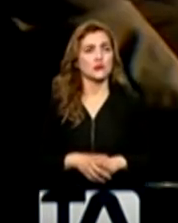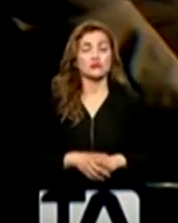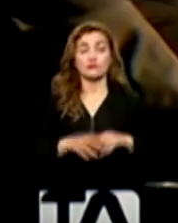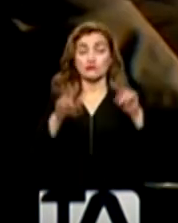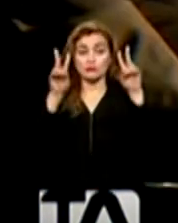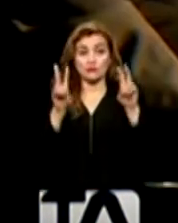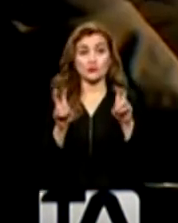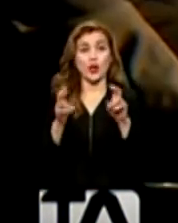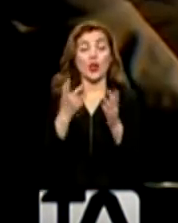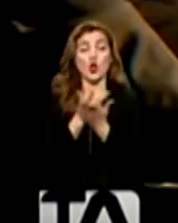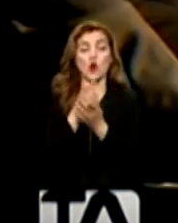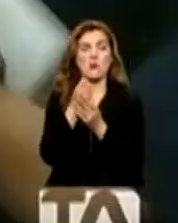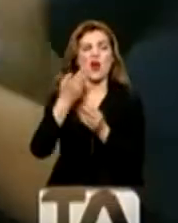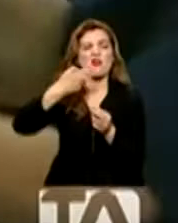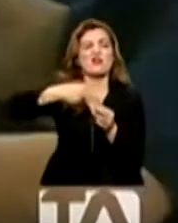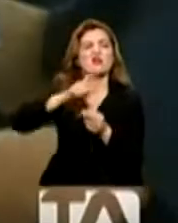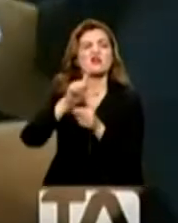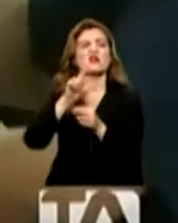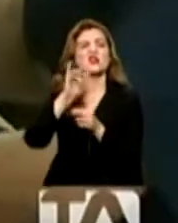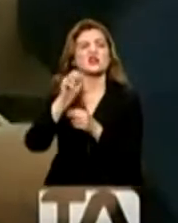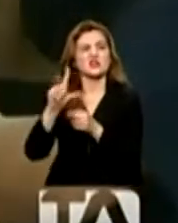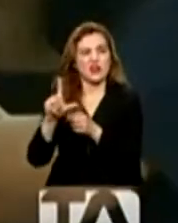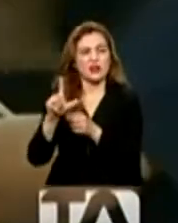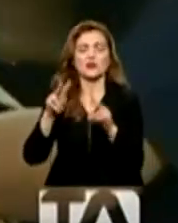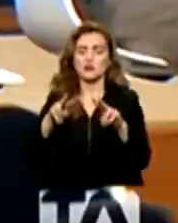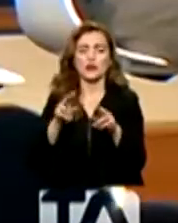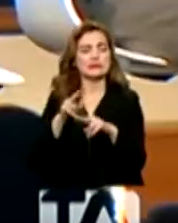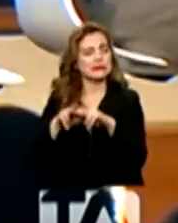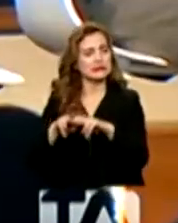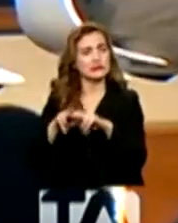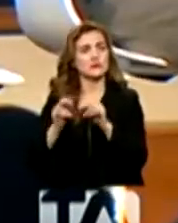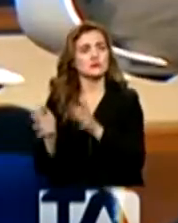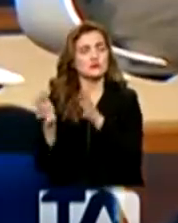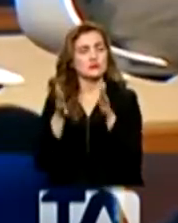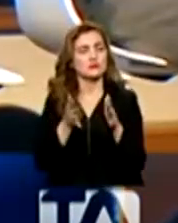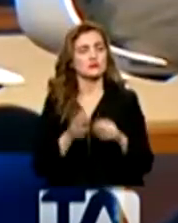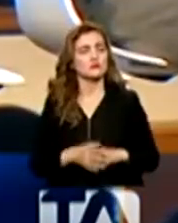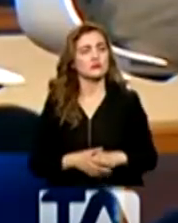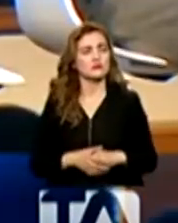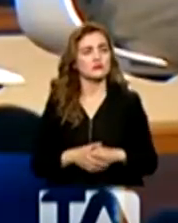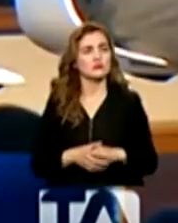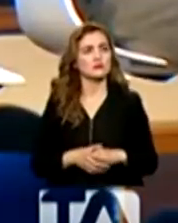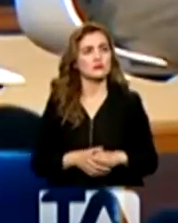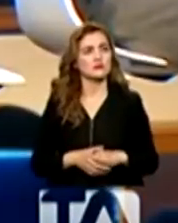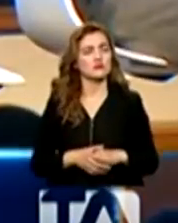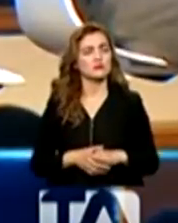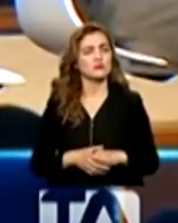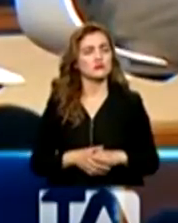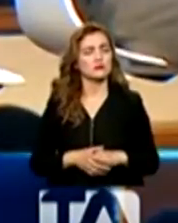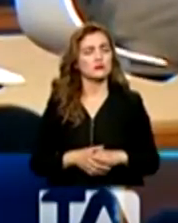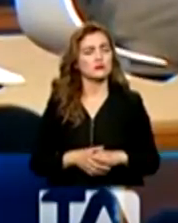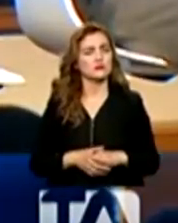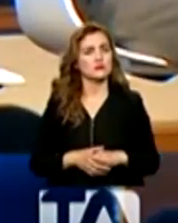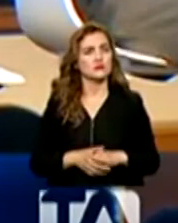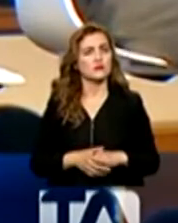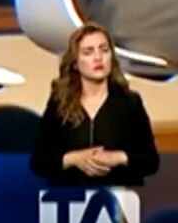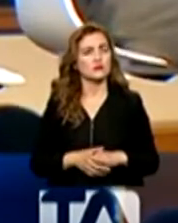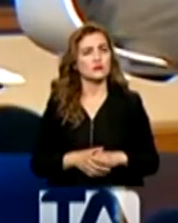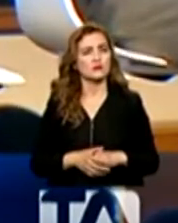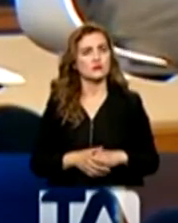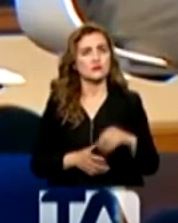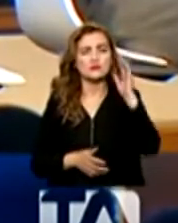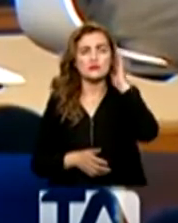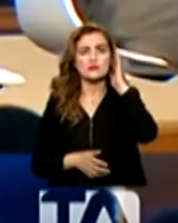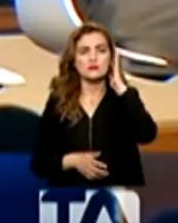el ministro anunció parte de lo que esperarían con las reformas laborales. El régimen laboral ecuatoriano lo que está haciendo es expulsar a